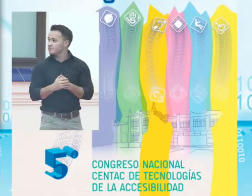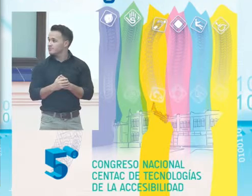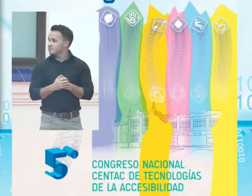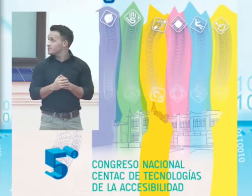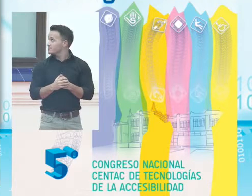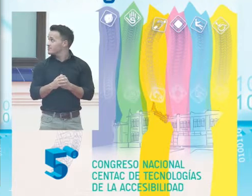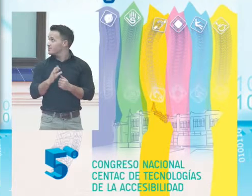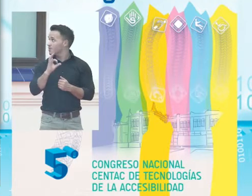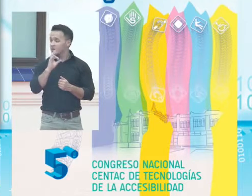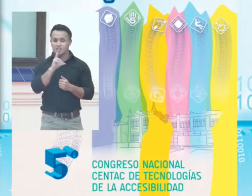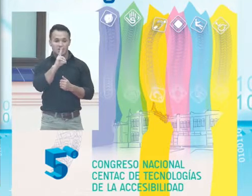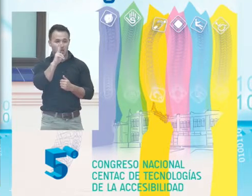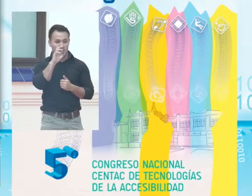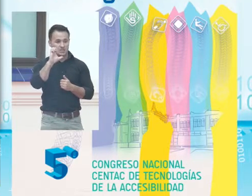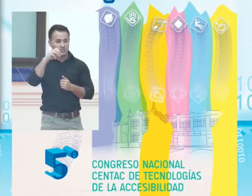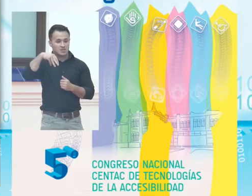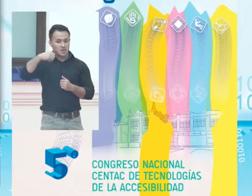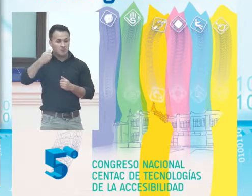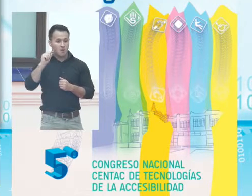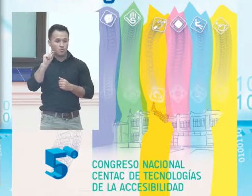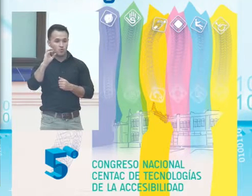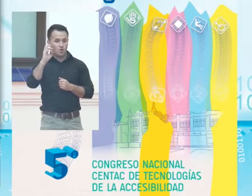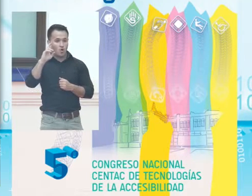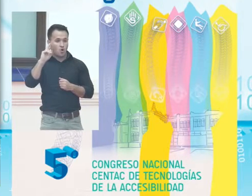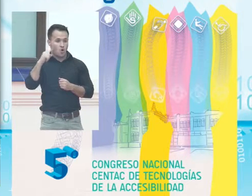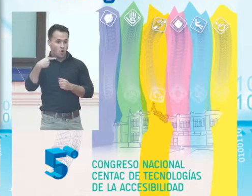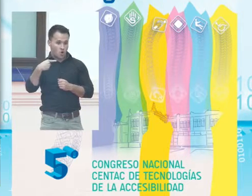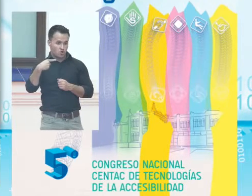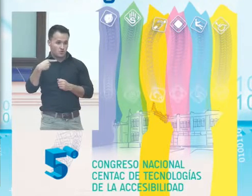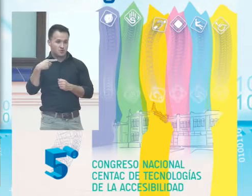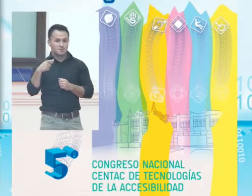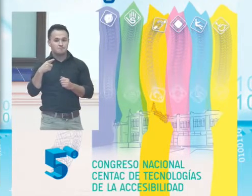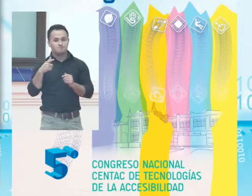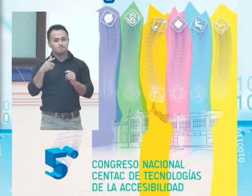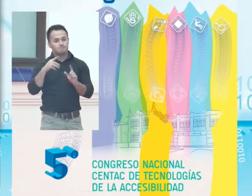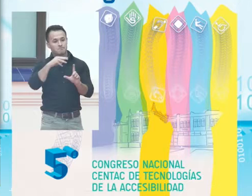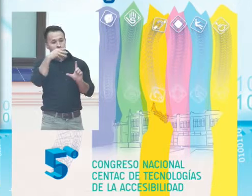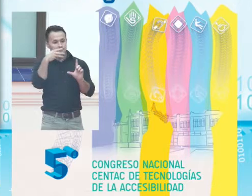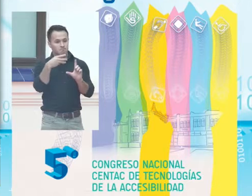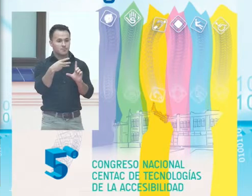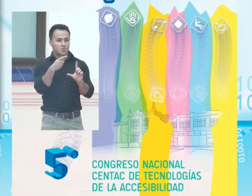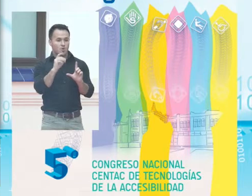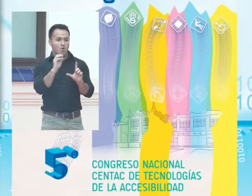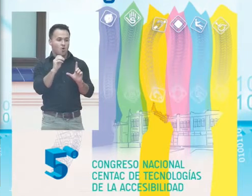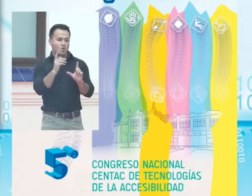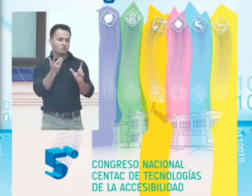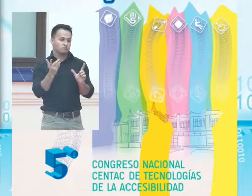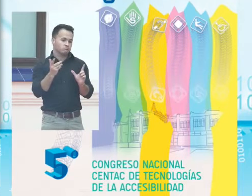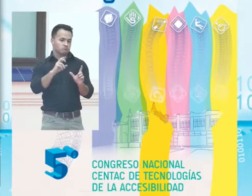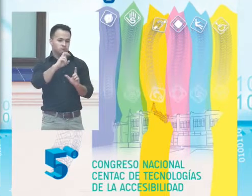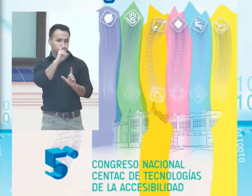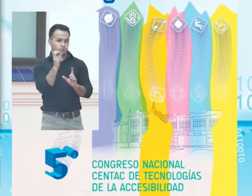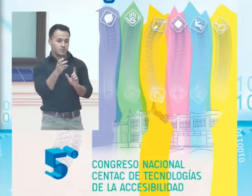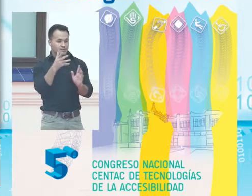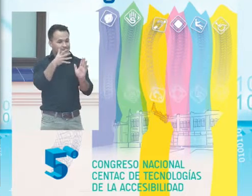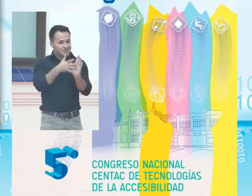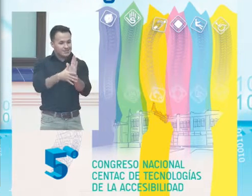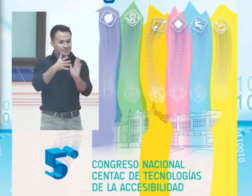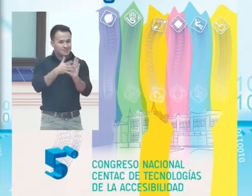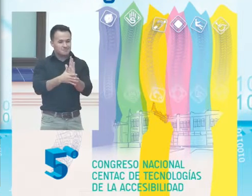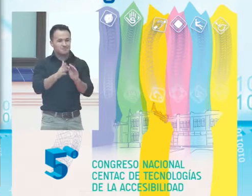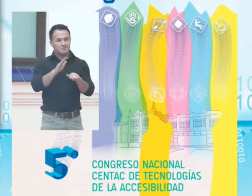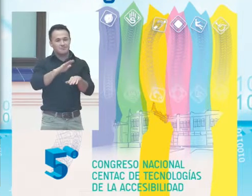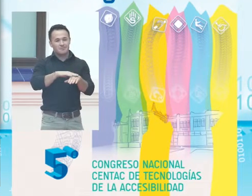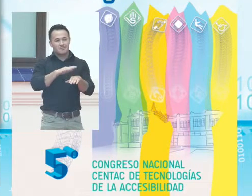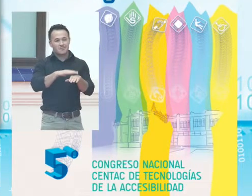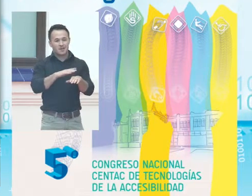Schema.org es para describir páginas o lugares o cosas específicamente para los buscadores. Está